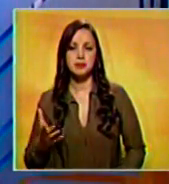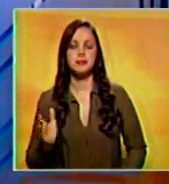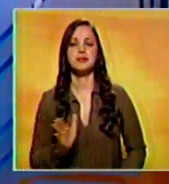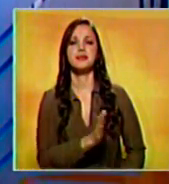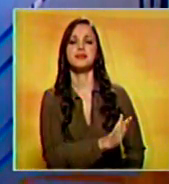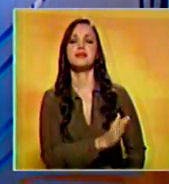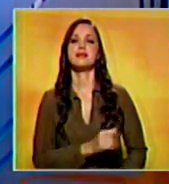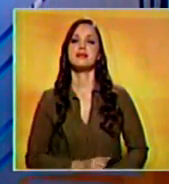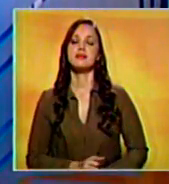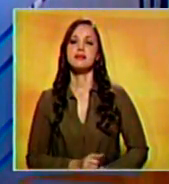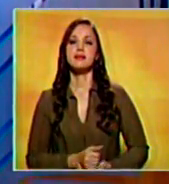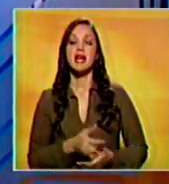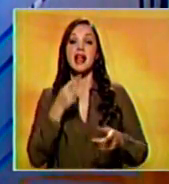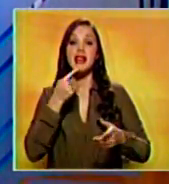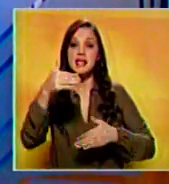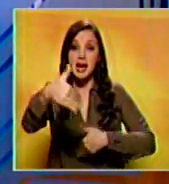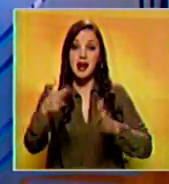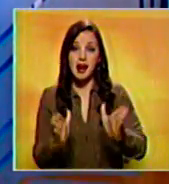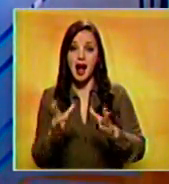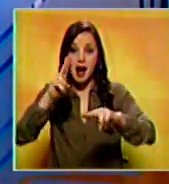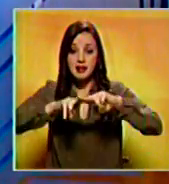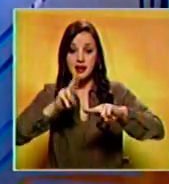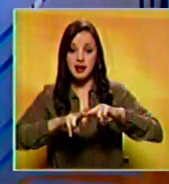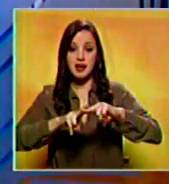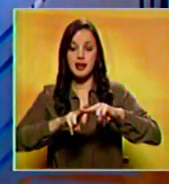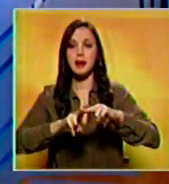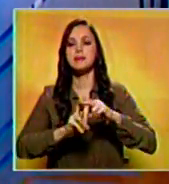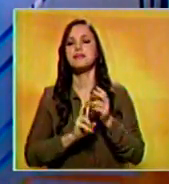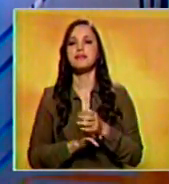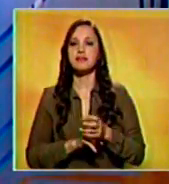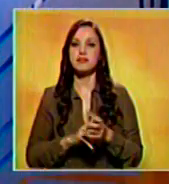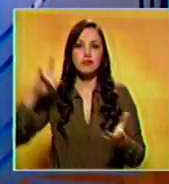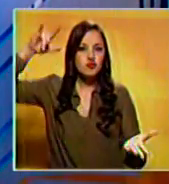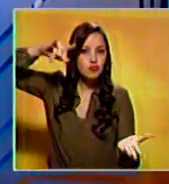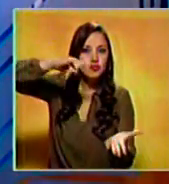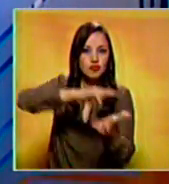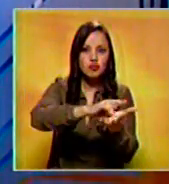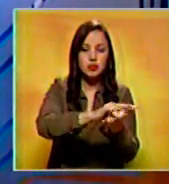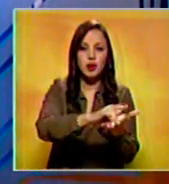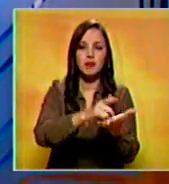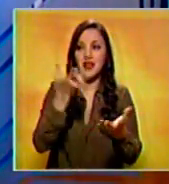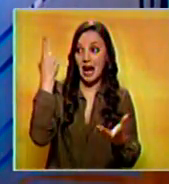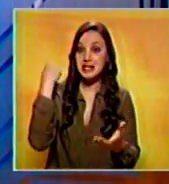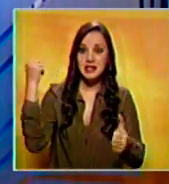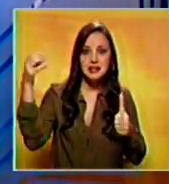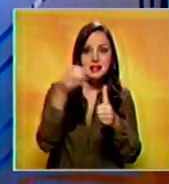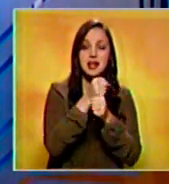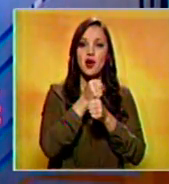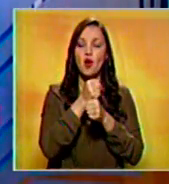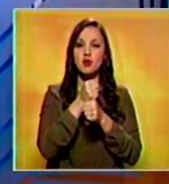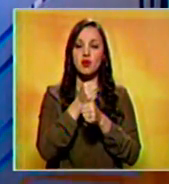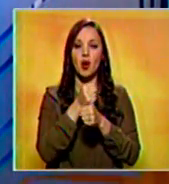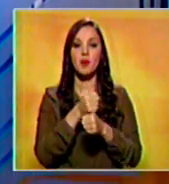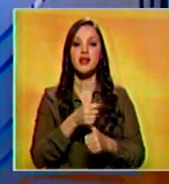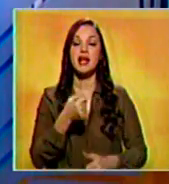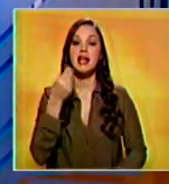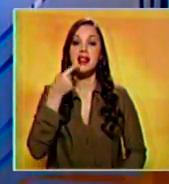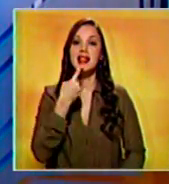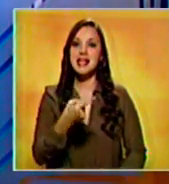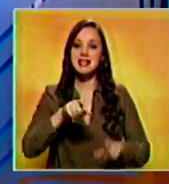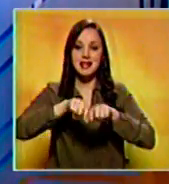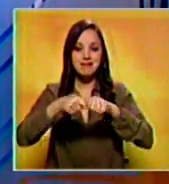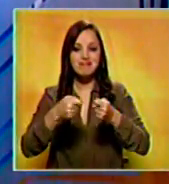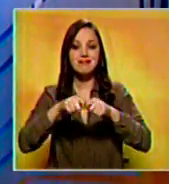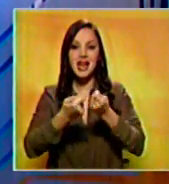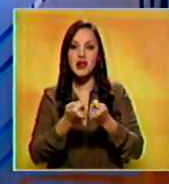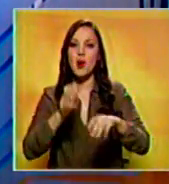autoridades informaron que la caja negra del avión a320 de German Wings recuperada ayer entre los restos del accidente presenta daños